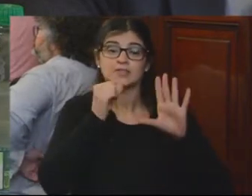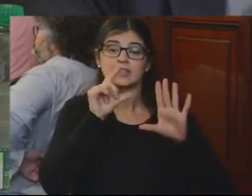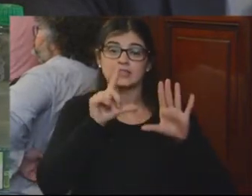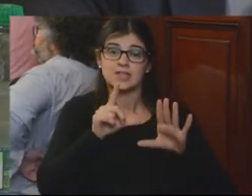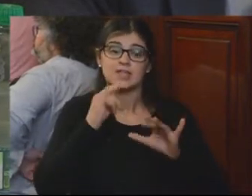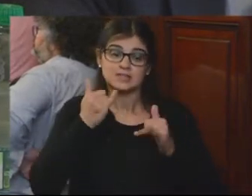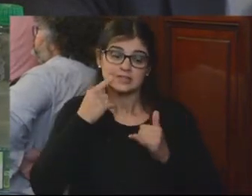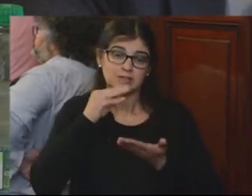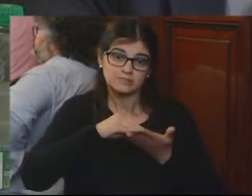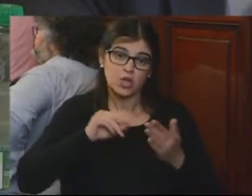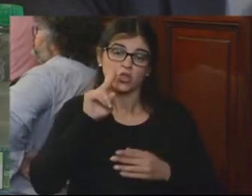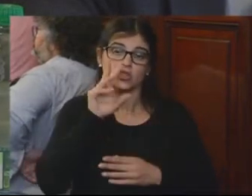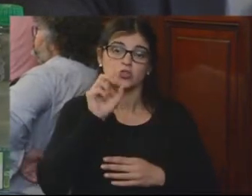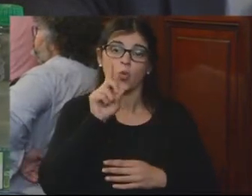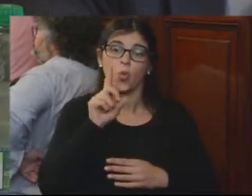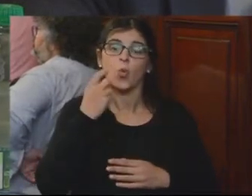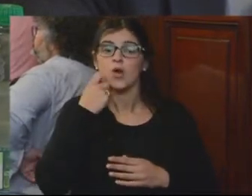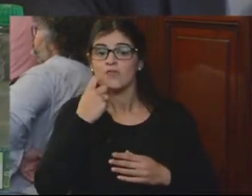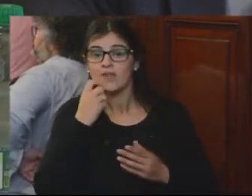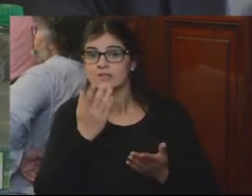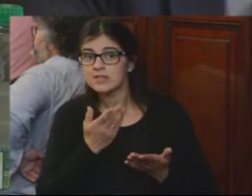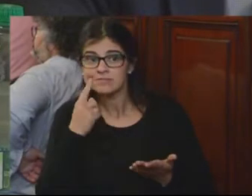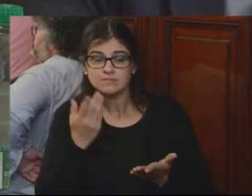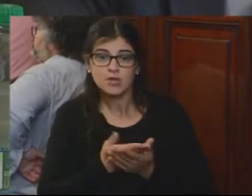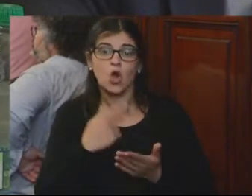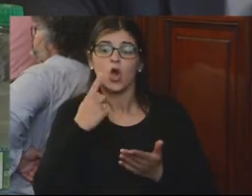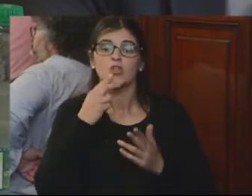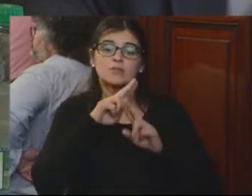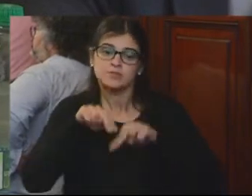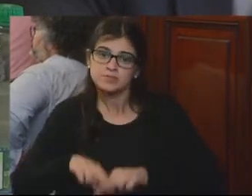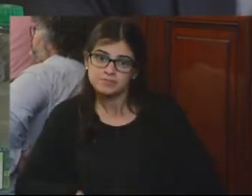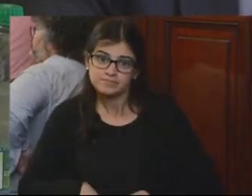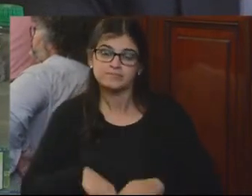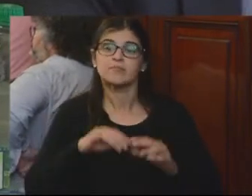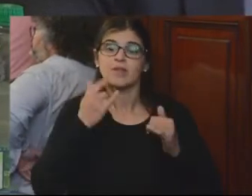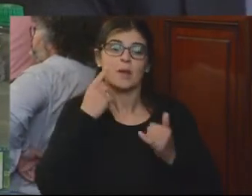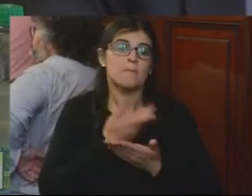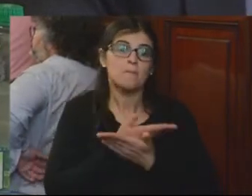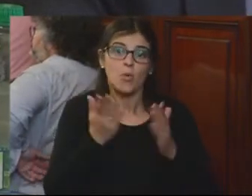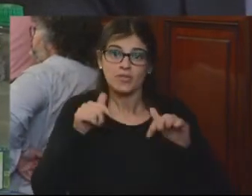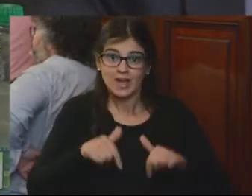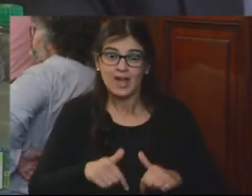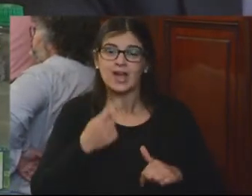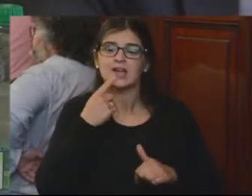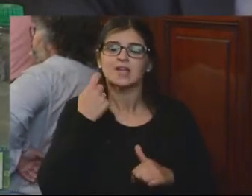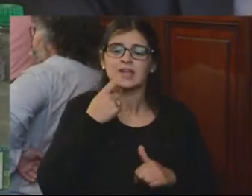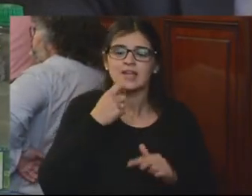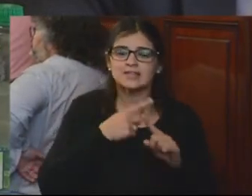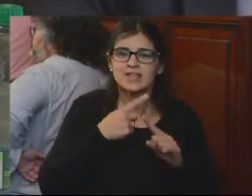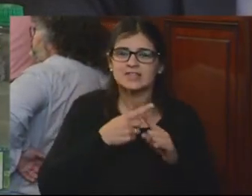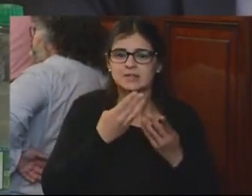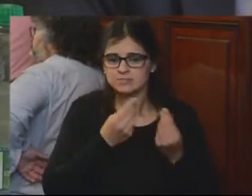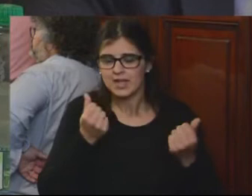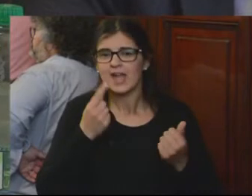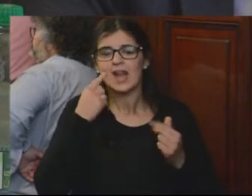600 201 faltas de mérito y 80 absoluciones son una clara demostración de la inexistencia de automatismos